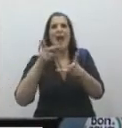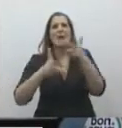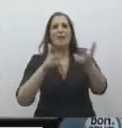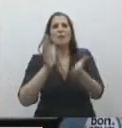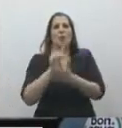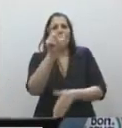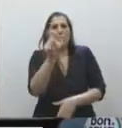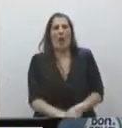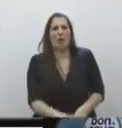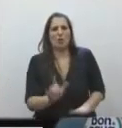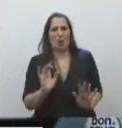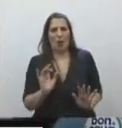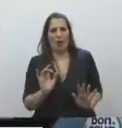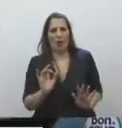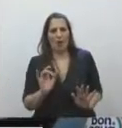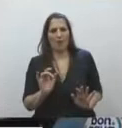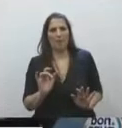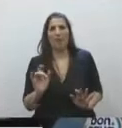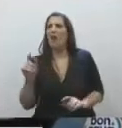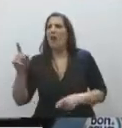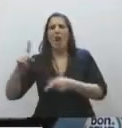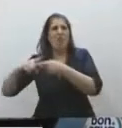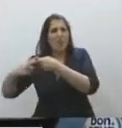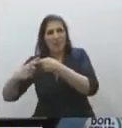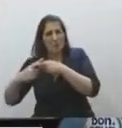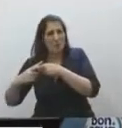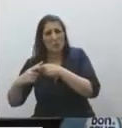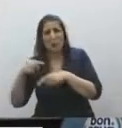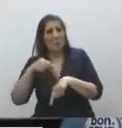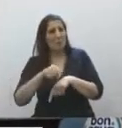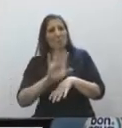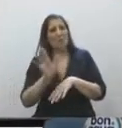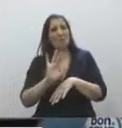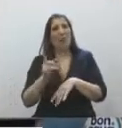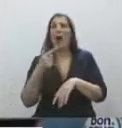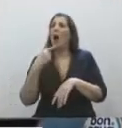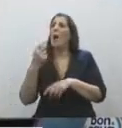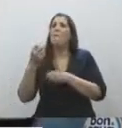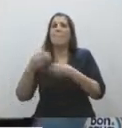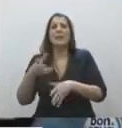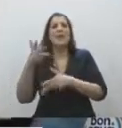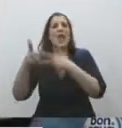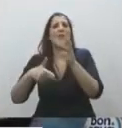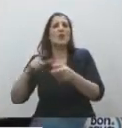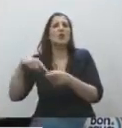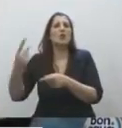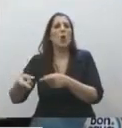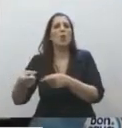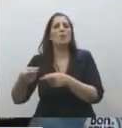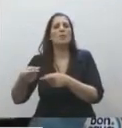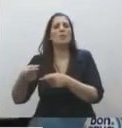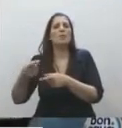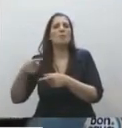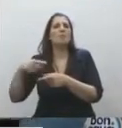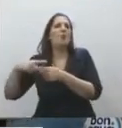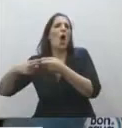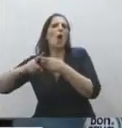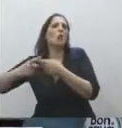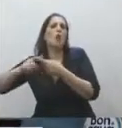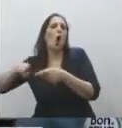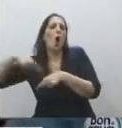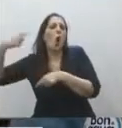de esta profesión? ¿Cómo se involucra usted en la política? Yo lo definí a los 15 años.